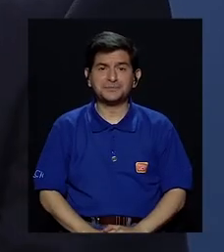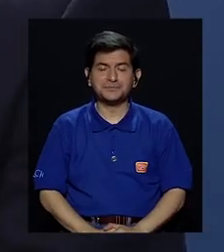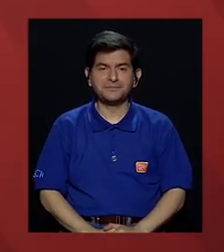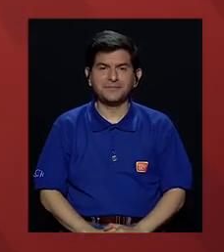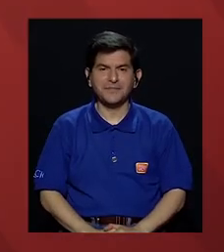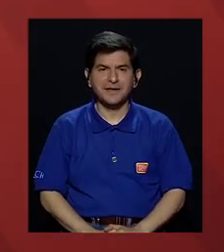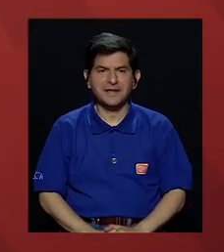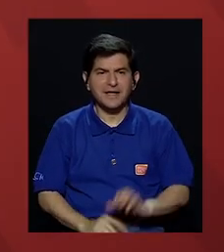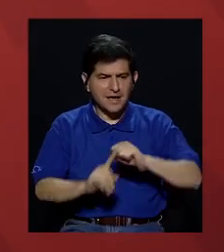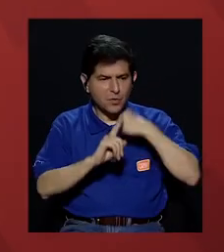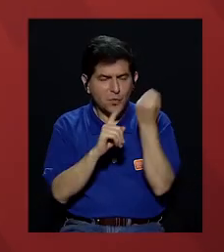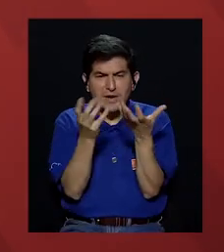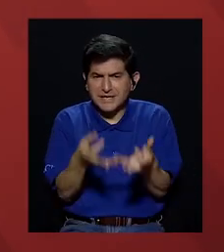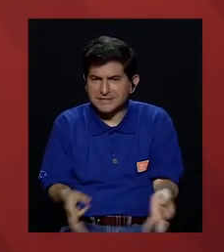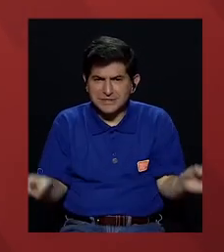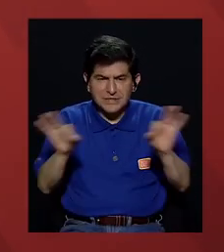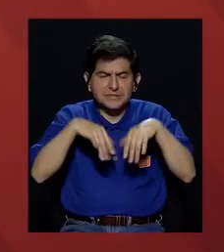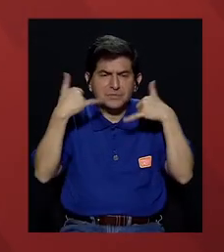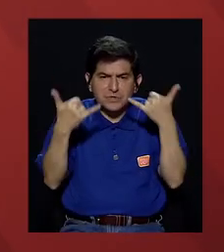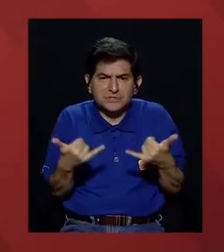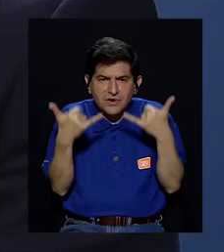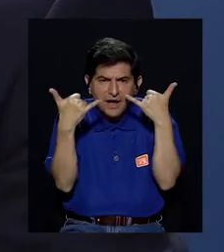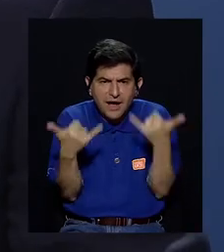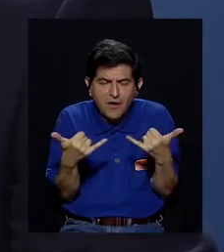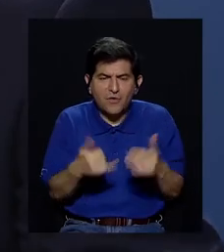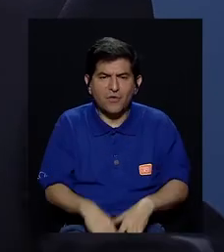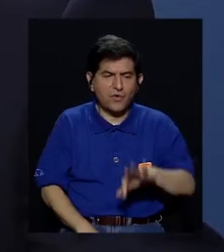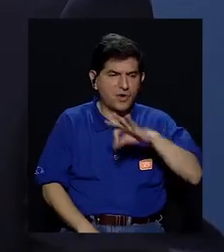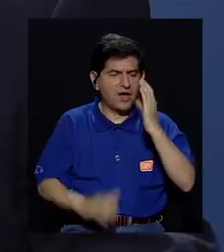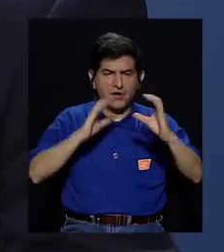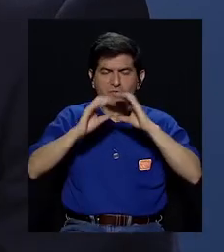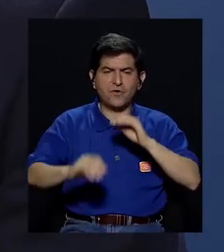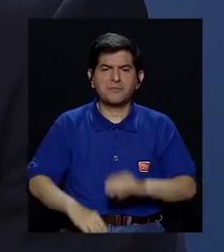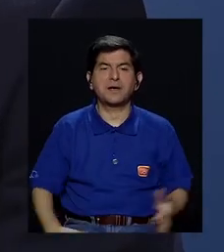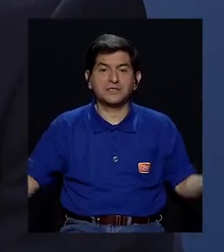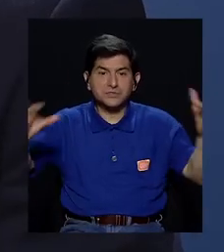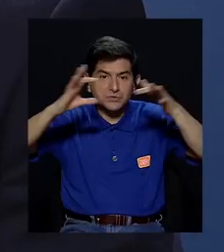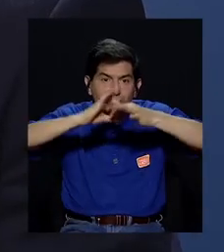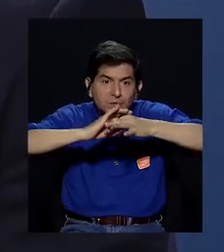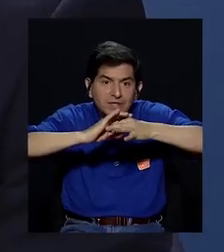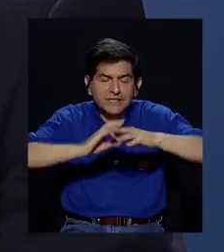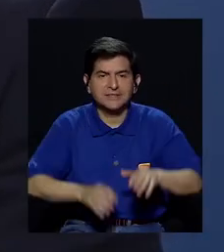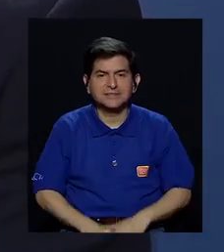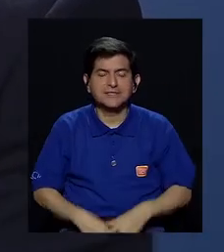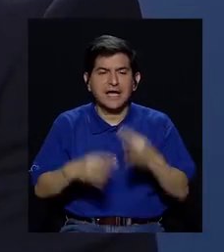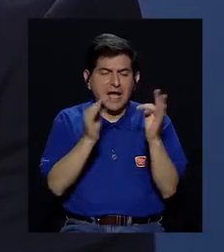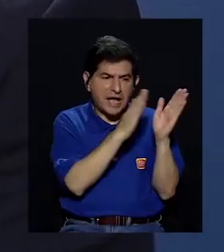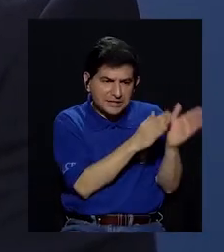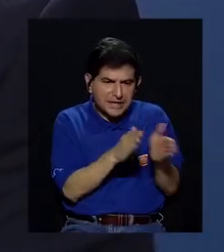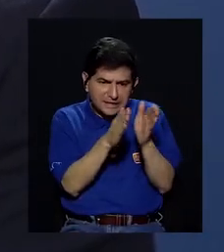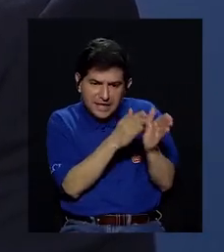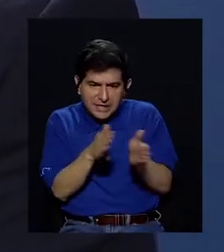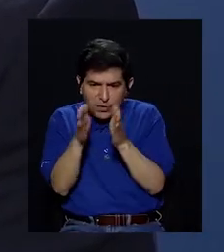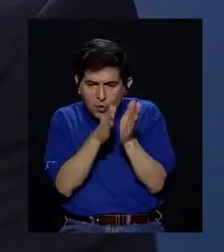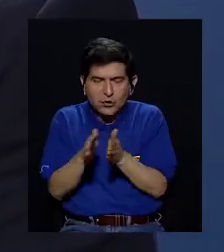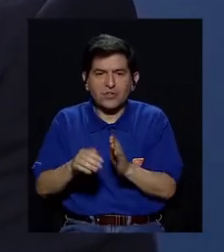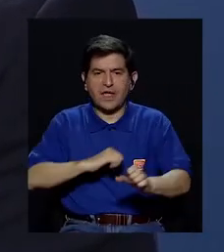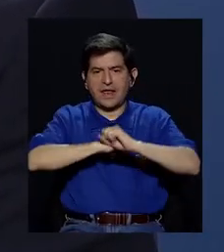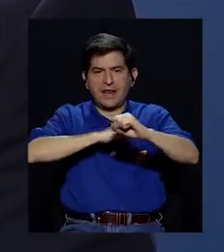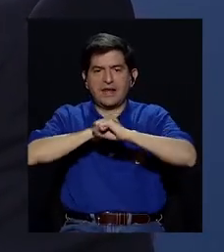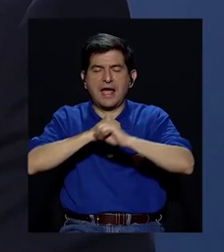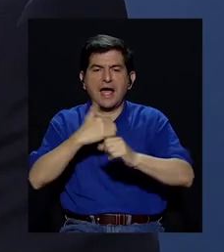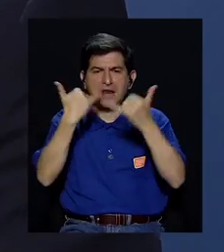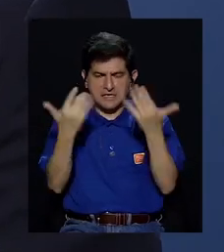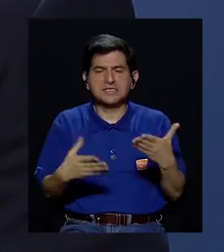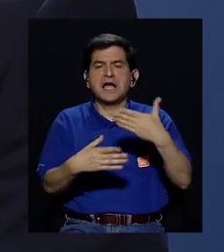va a ser más más más importante en este momento que los medios se sumen finalmente a poner orden en esta campaña